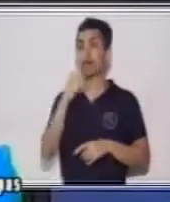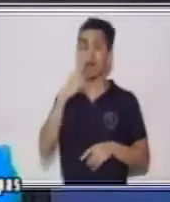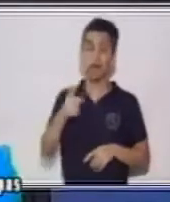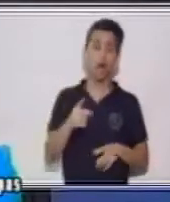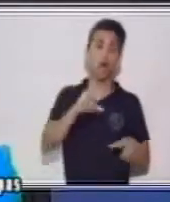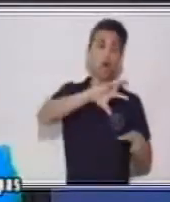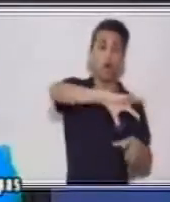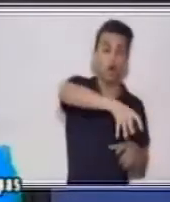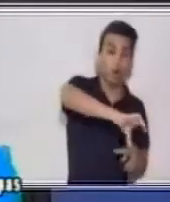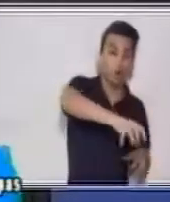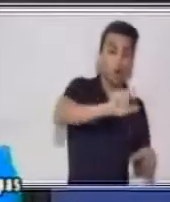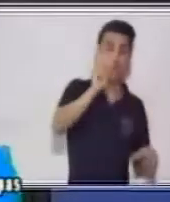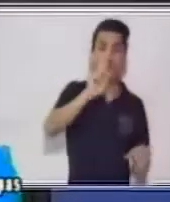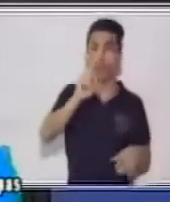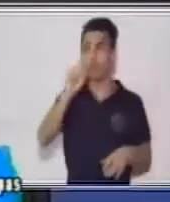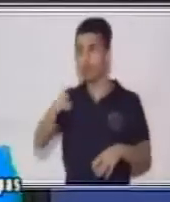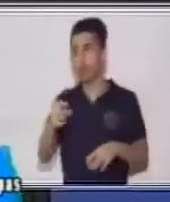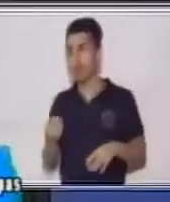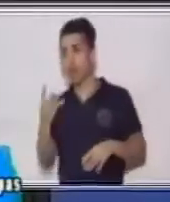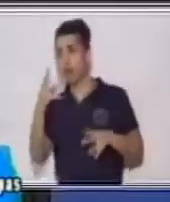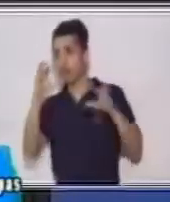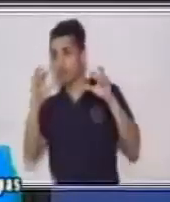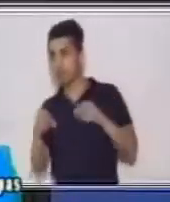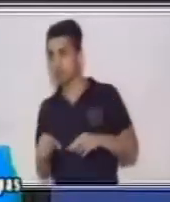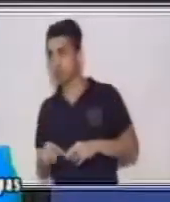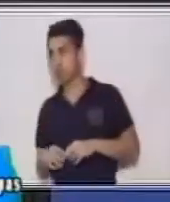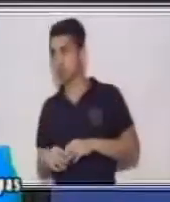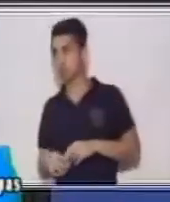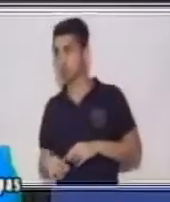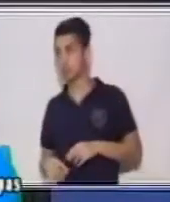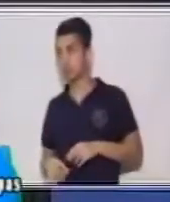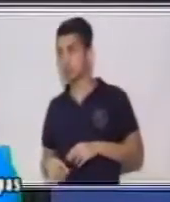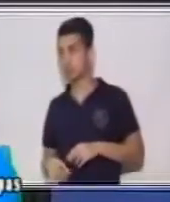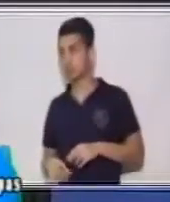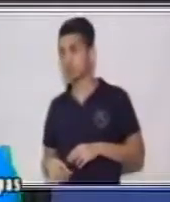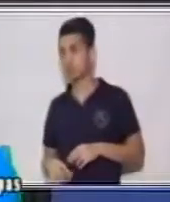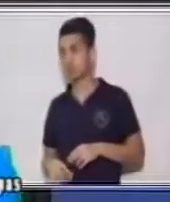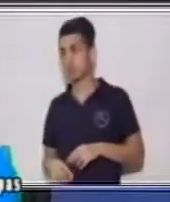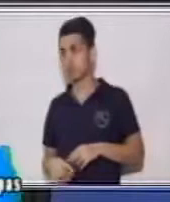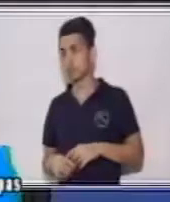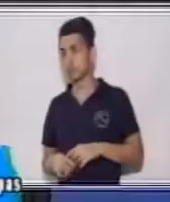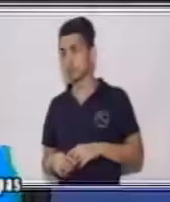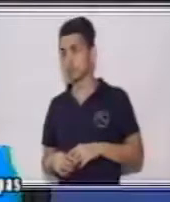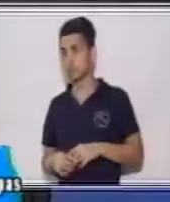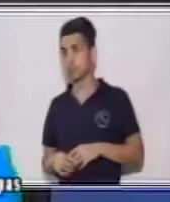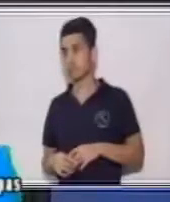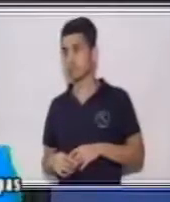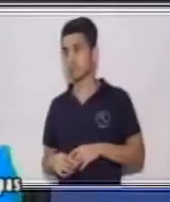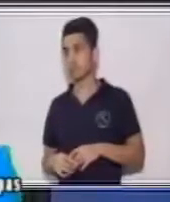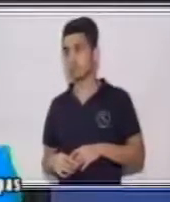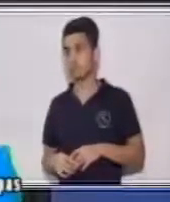población, ¿verdad? Y también vamos a tener lo que es